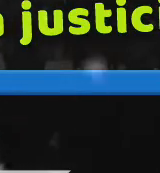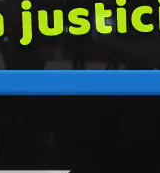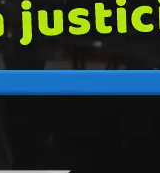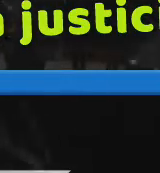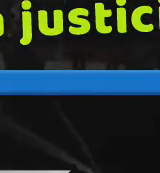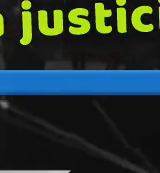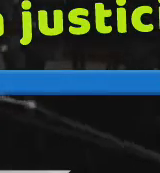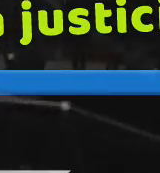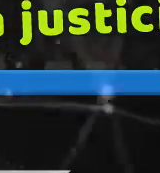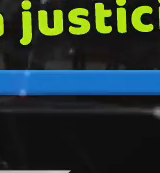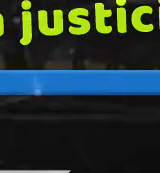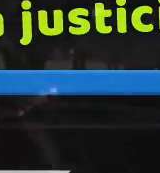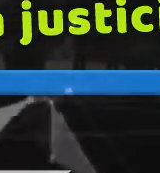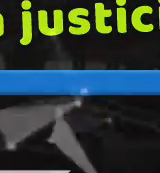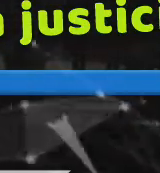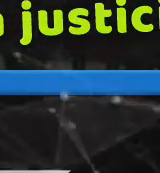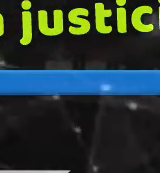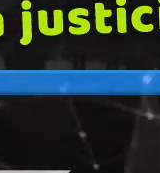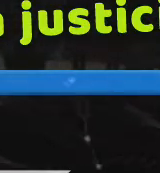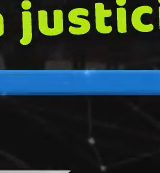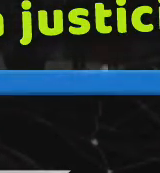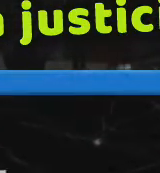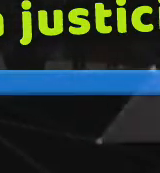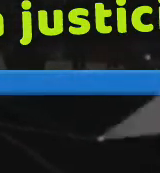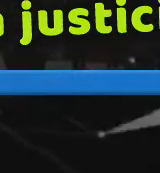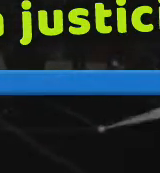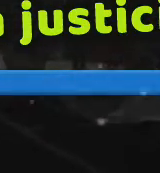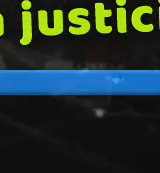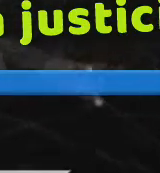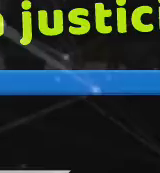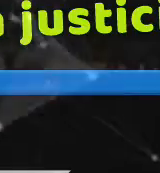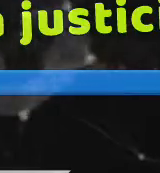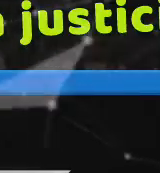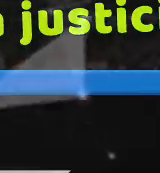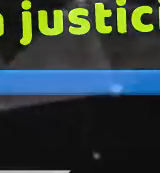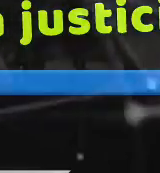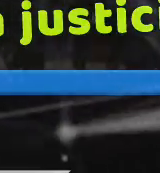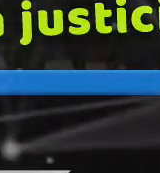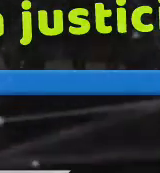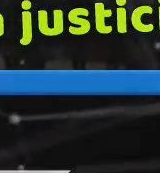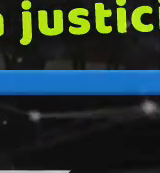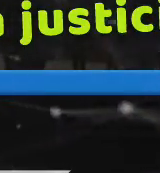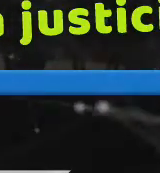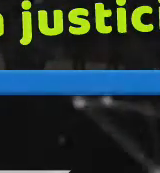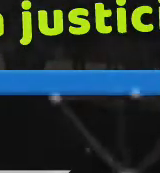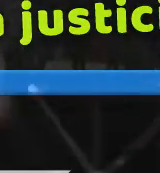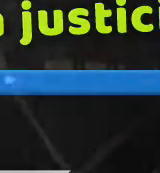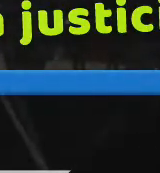La conferencia del presidente Andrés Manuel López Obrador en 5 minutos o menos.